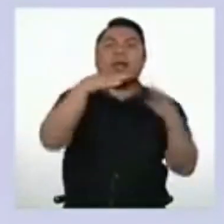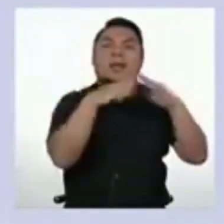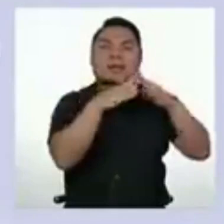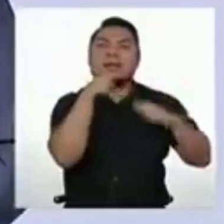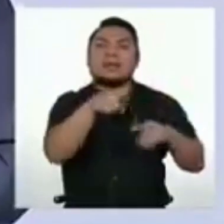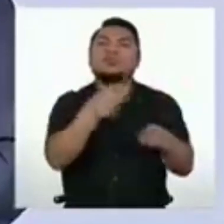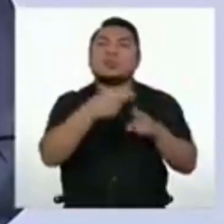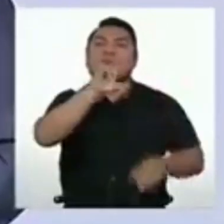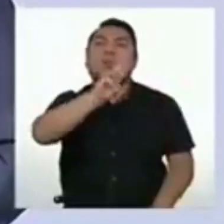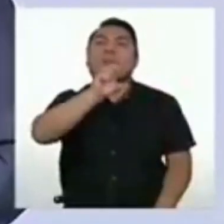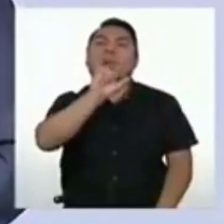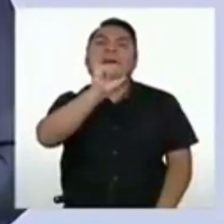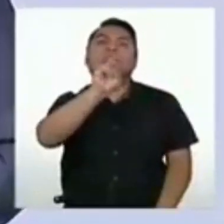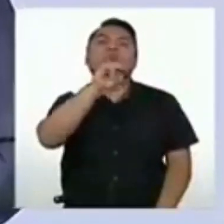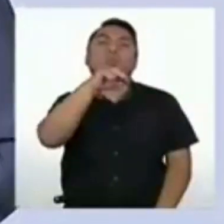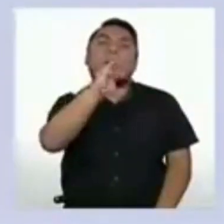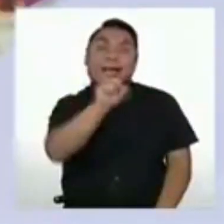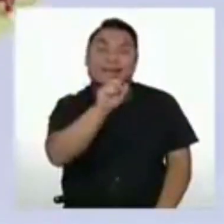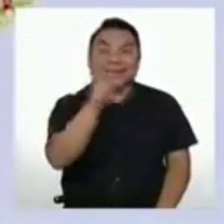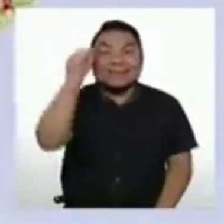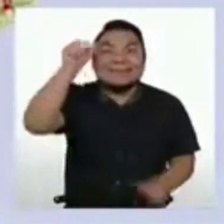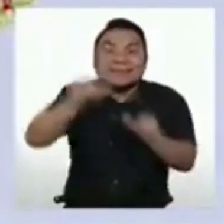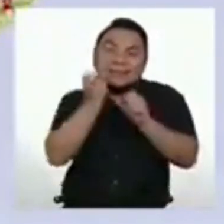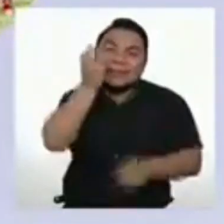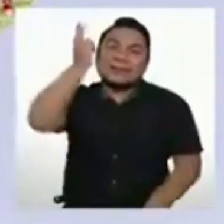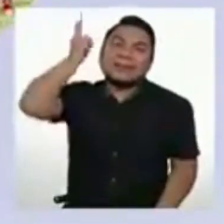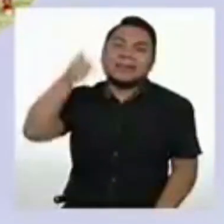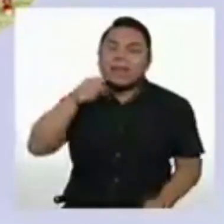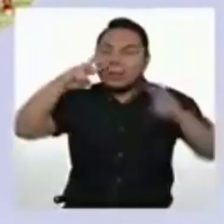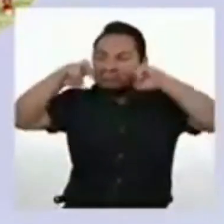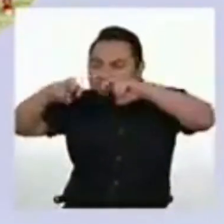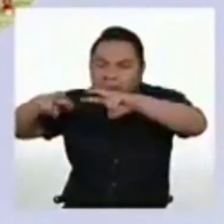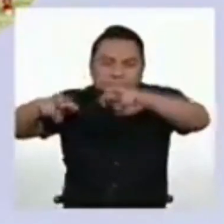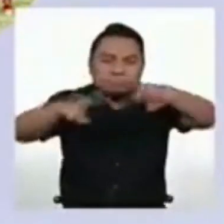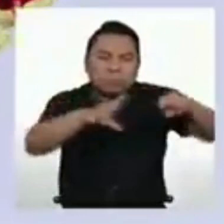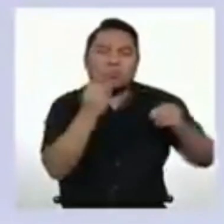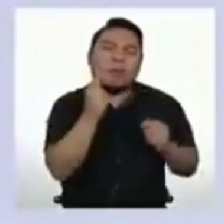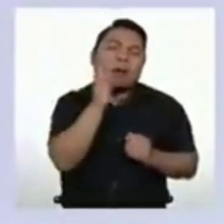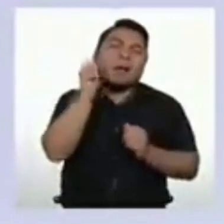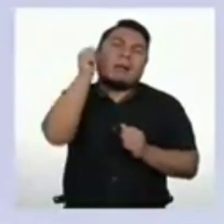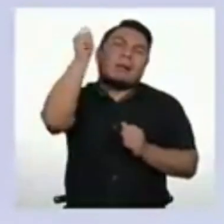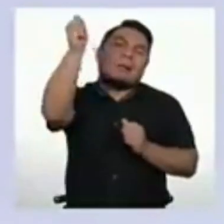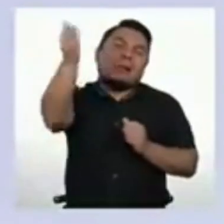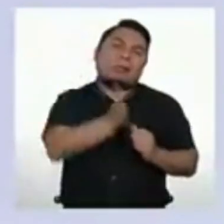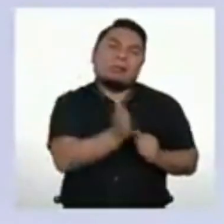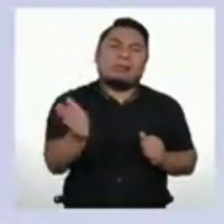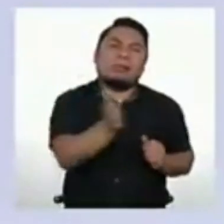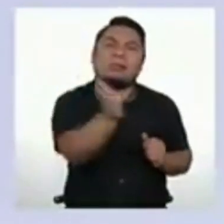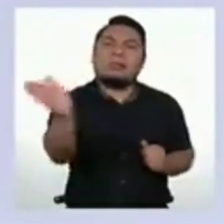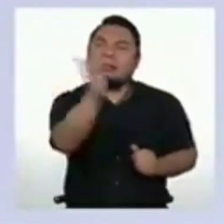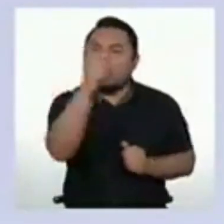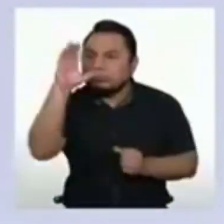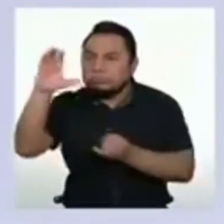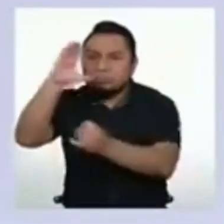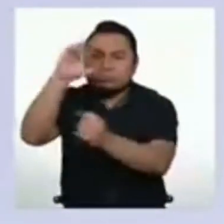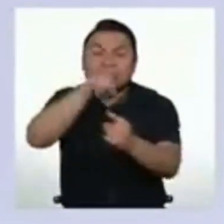como huayunga. Recordemos que los incas eran exploradores y realizaban largos viajes y durante estos viajes